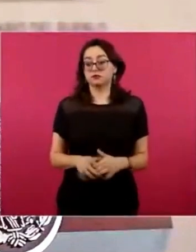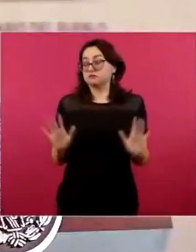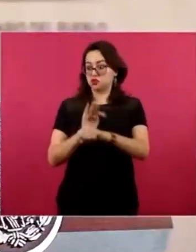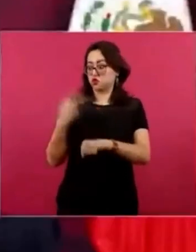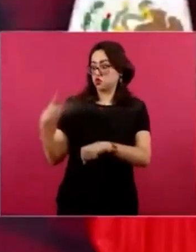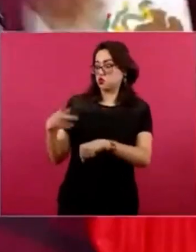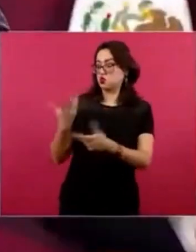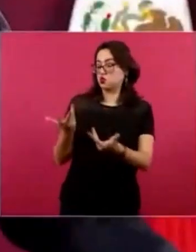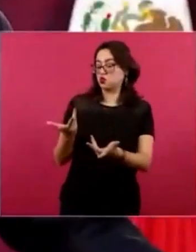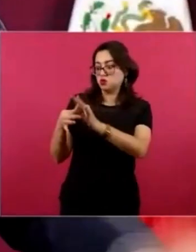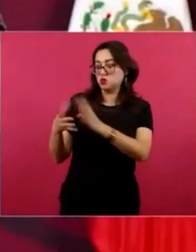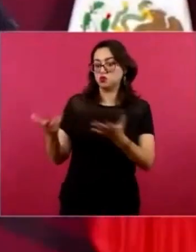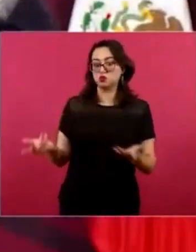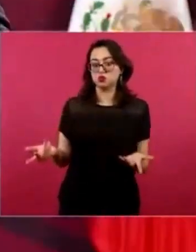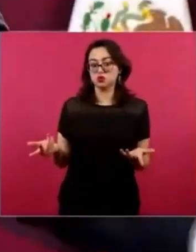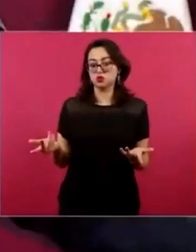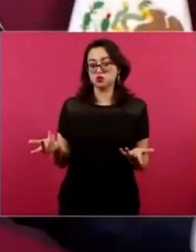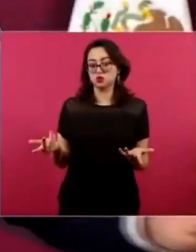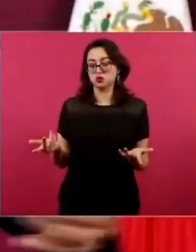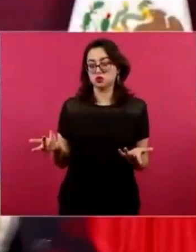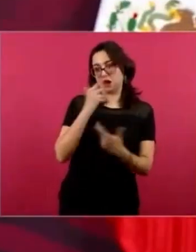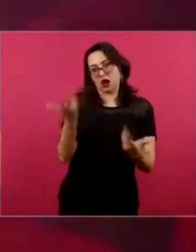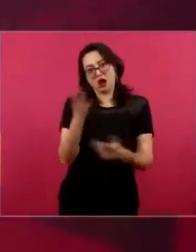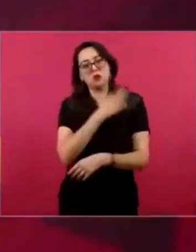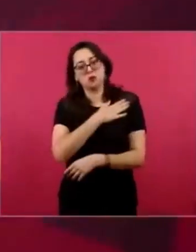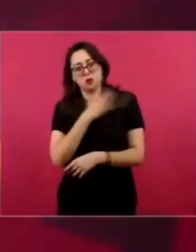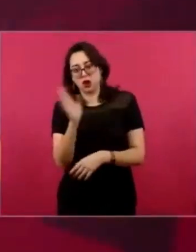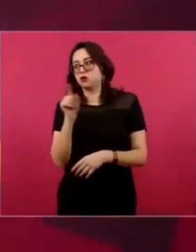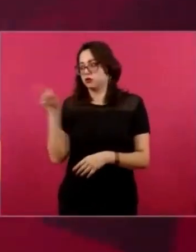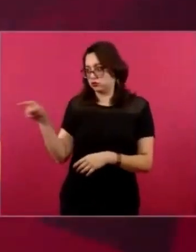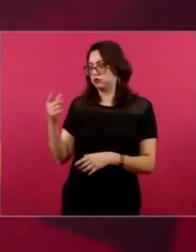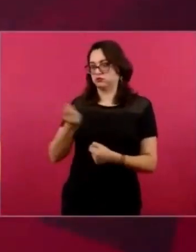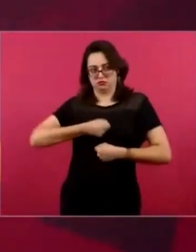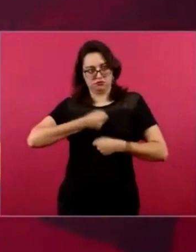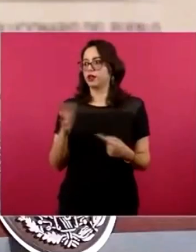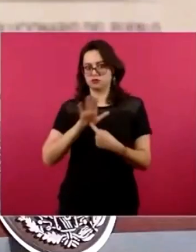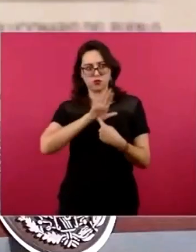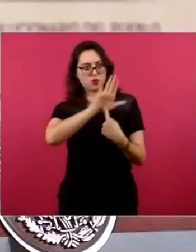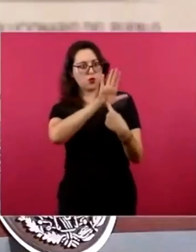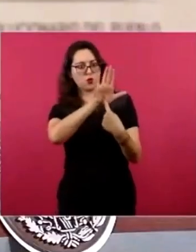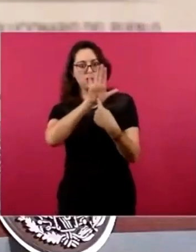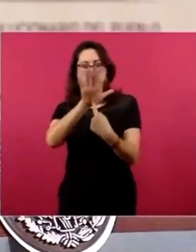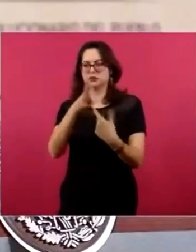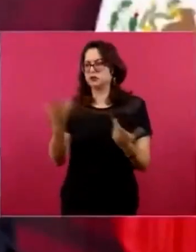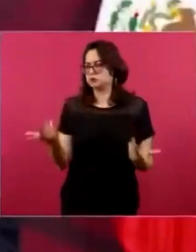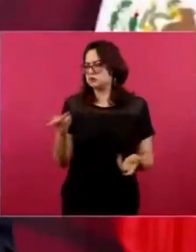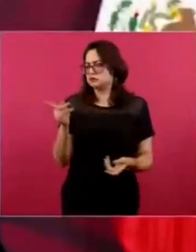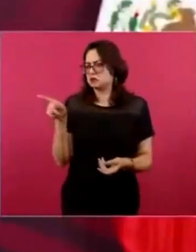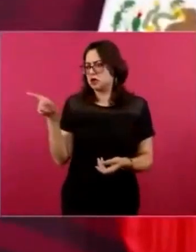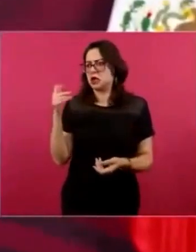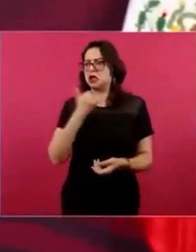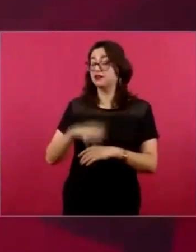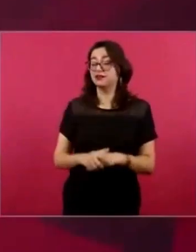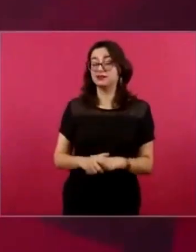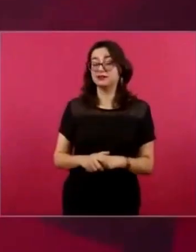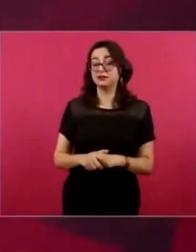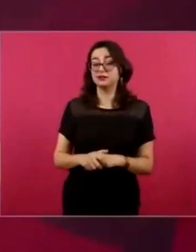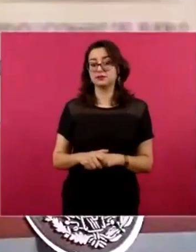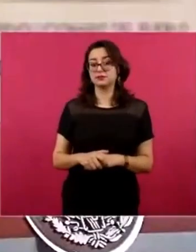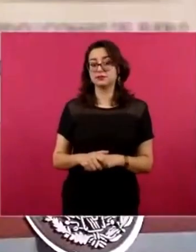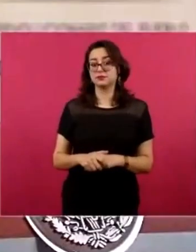Defenderlo o decir, cometí un error. En política los errores son como crímenes,